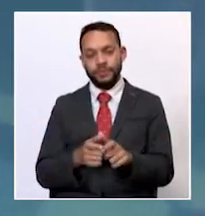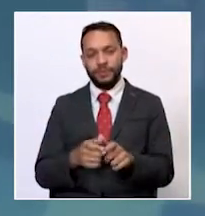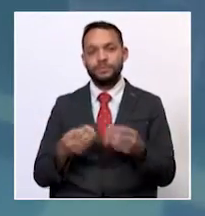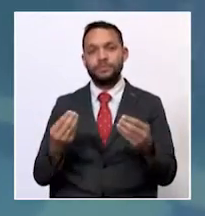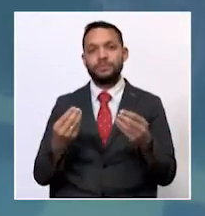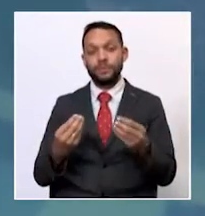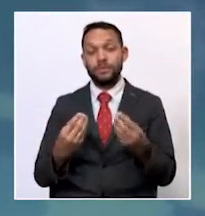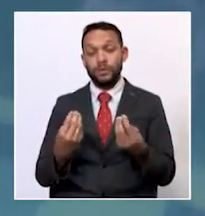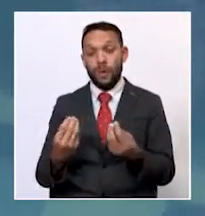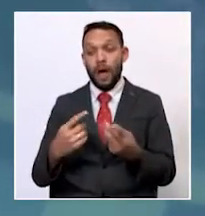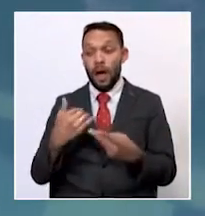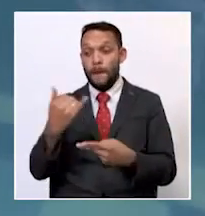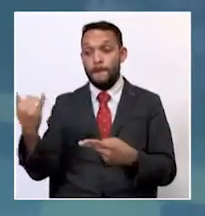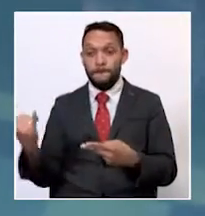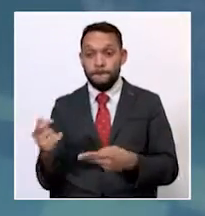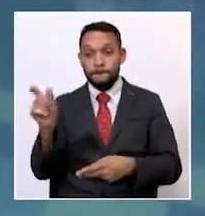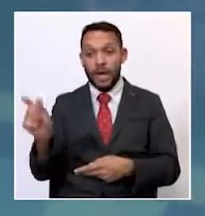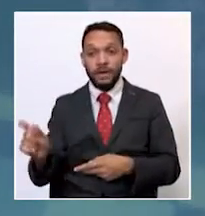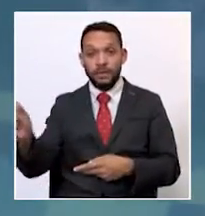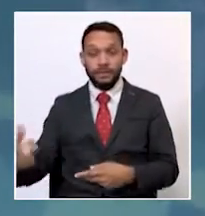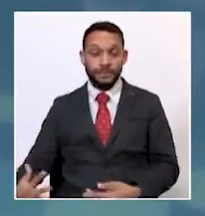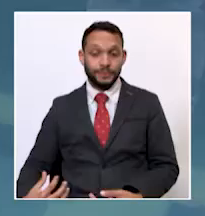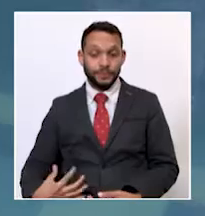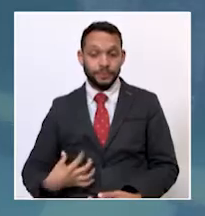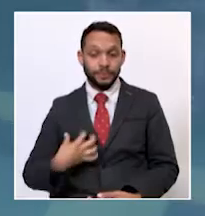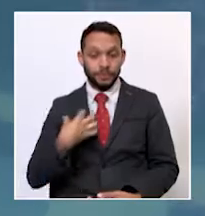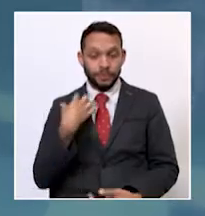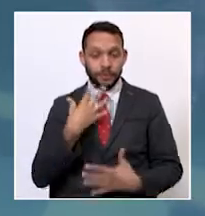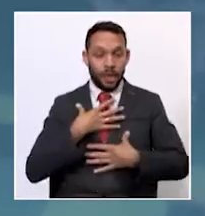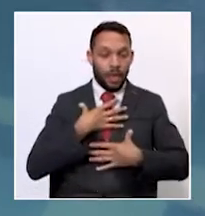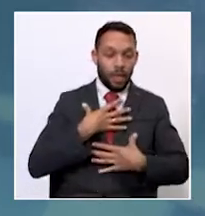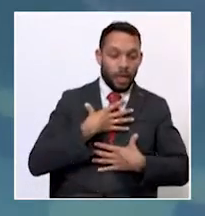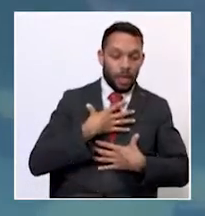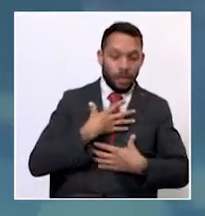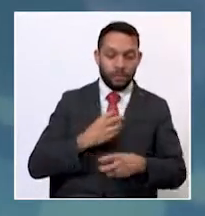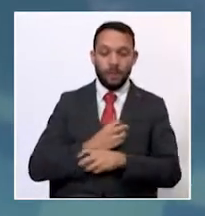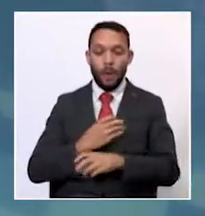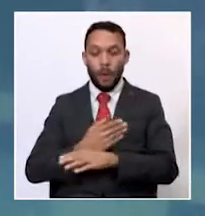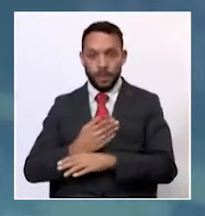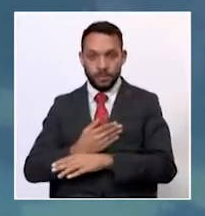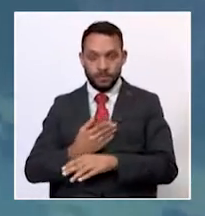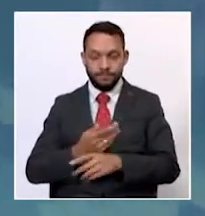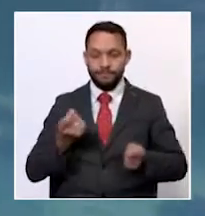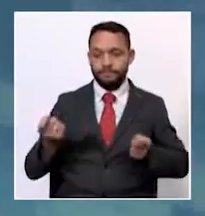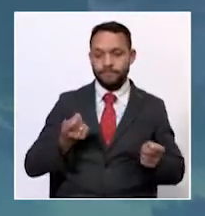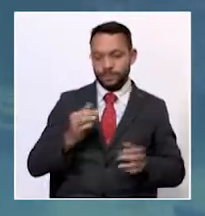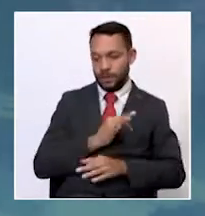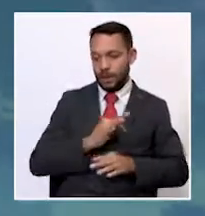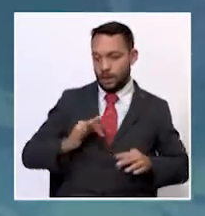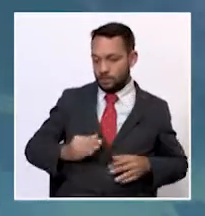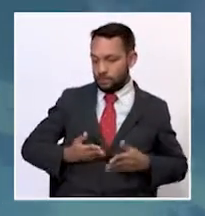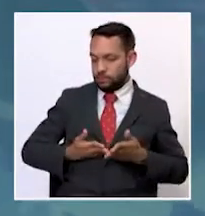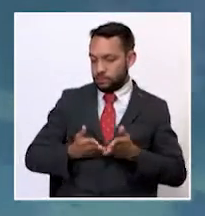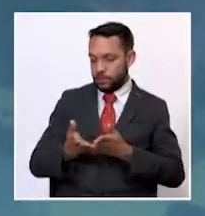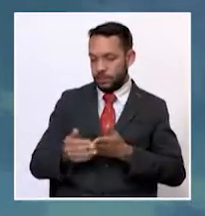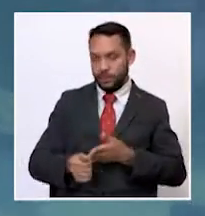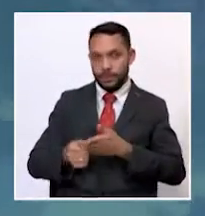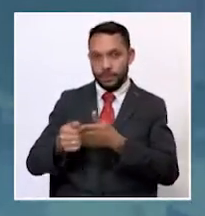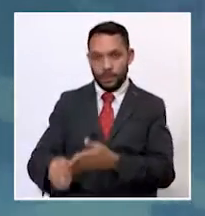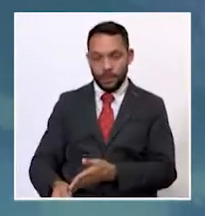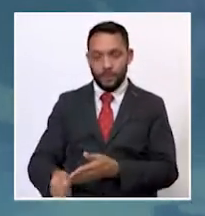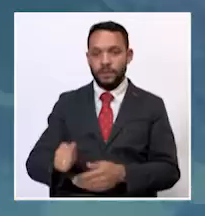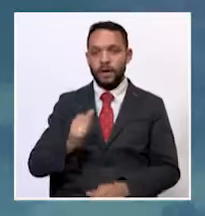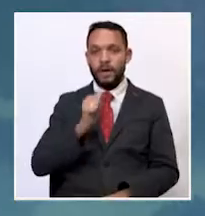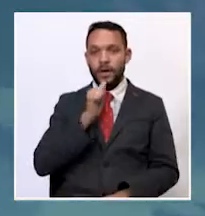de cáncer que tenemos, de enfermedades virales, de bronquitis y alteraciones. Esto se puede lograr a través de este proceso del shiatsu y